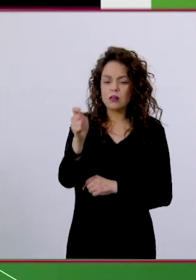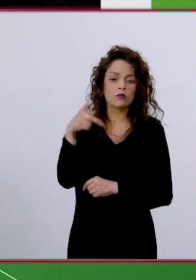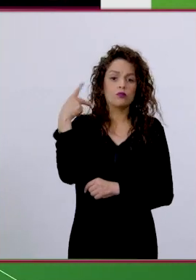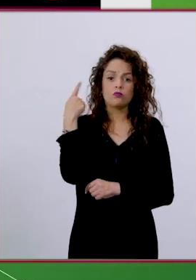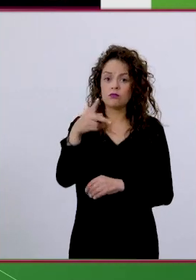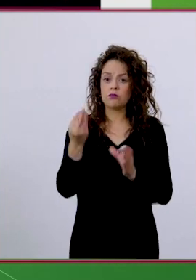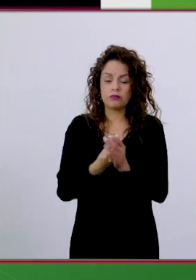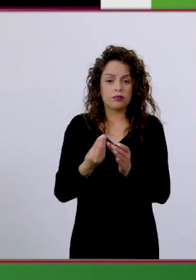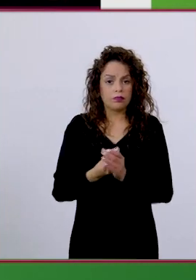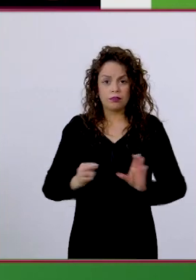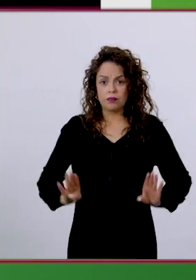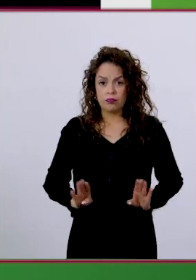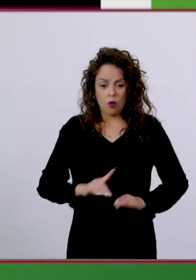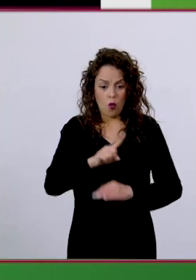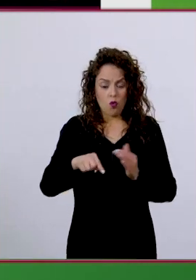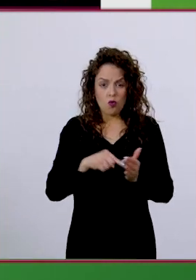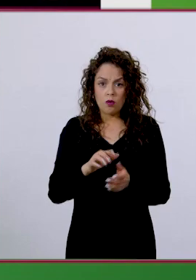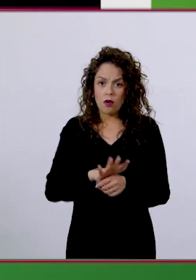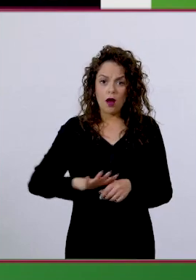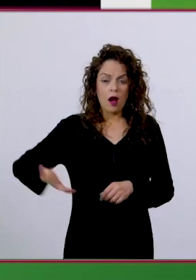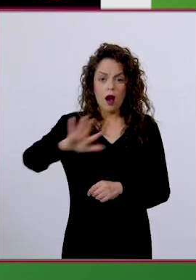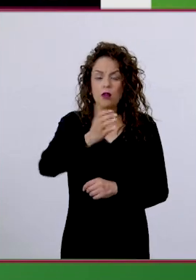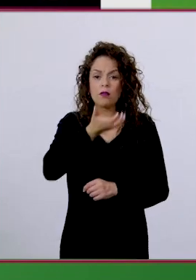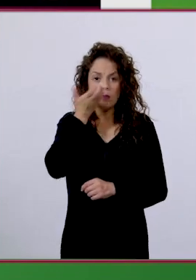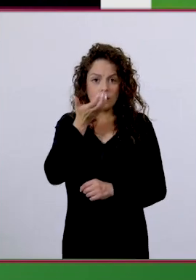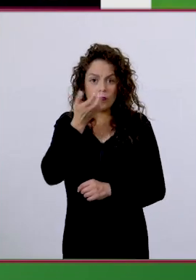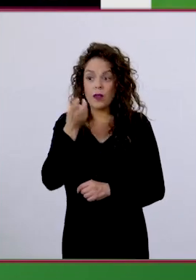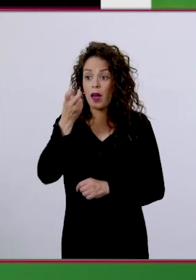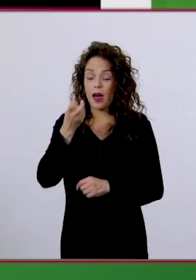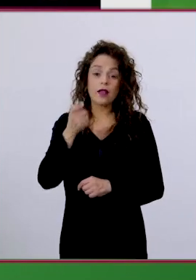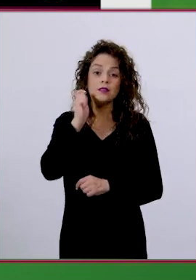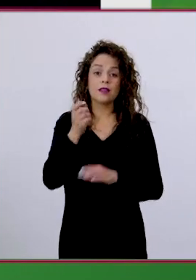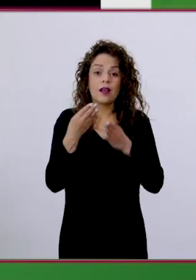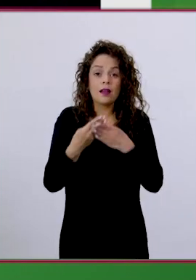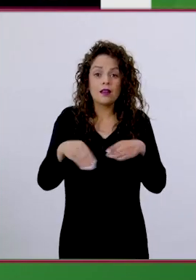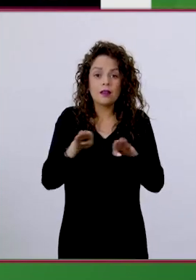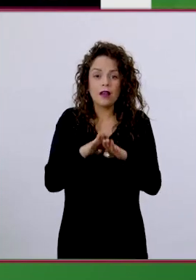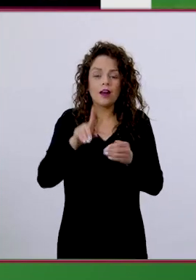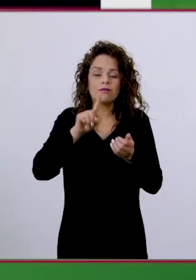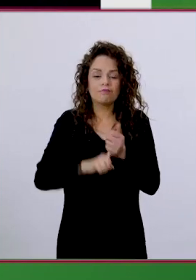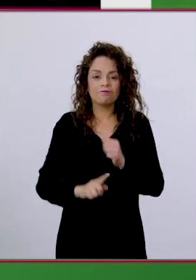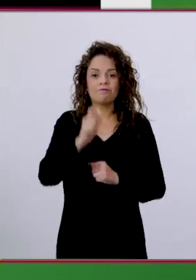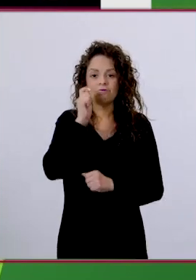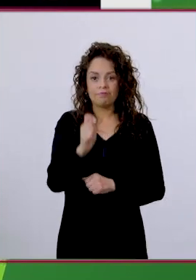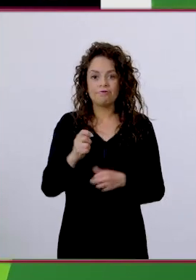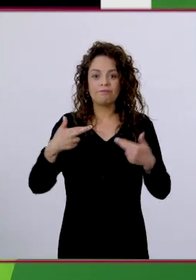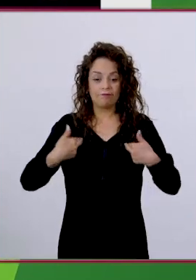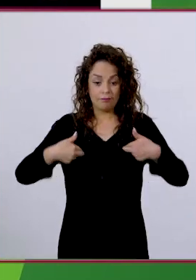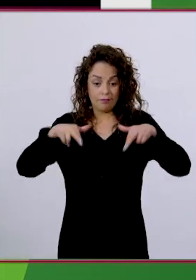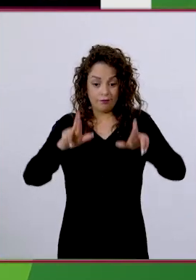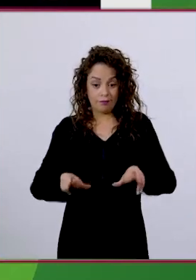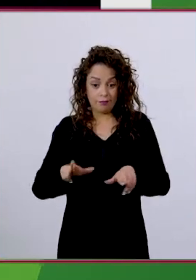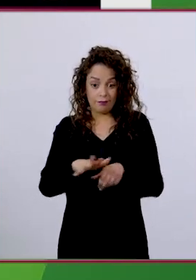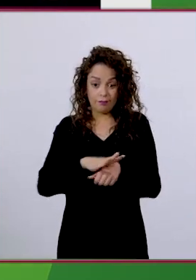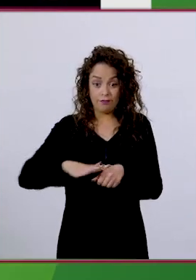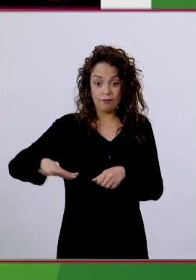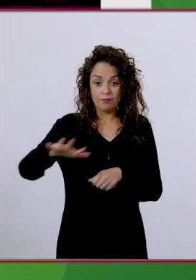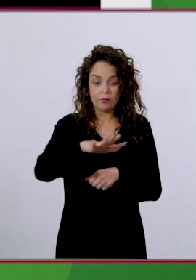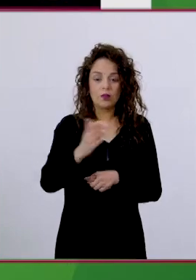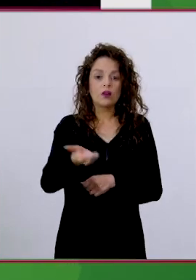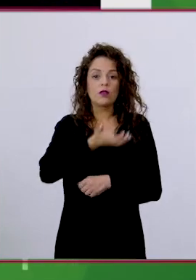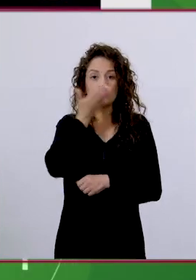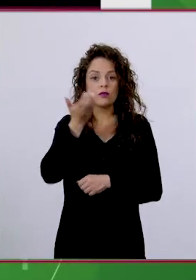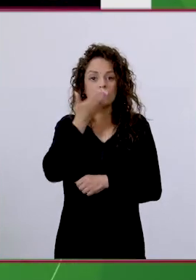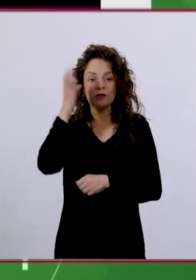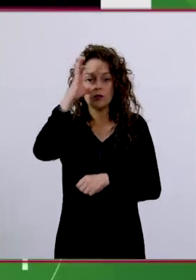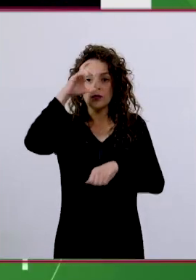de la zona. Entonces, este tipo de viviendas realmente representa pues para la zona el hecho de conservar los